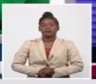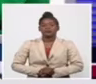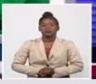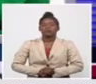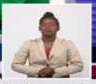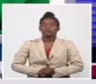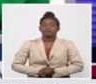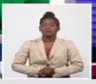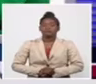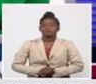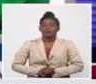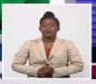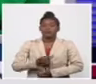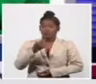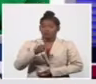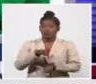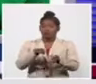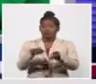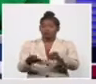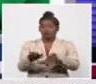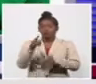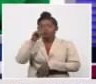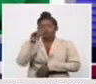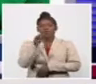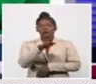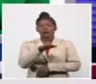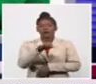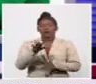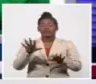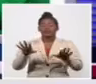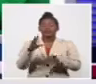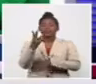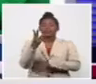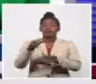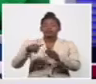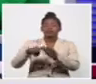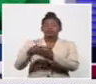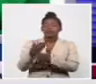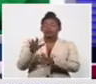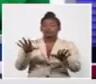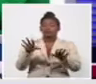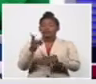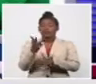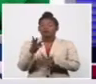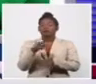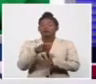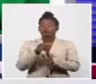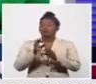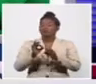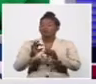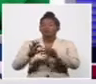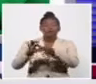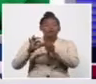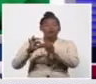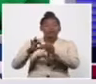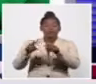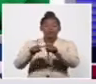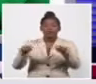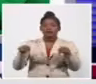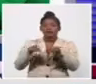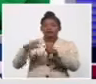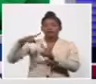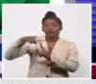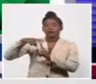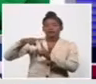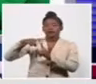estadía hospitalaria de ingreso de 13 días, los 13 días en terapia intensiva,